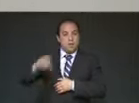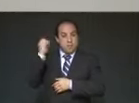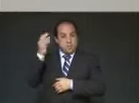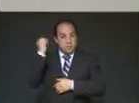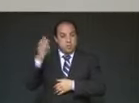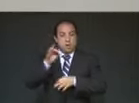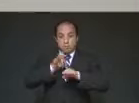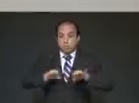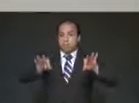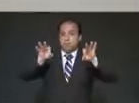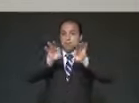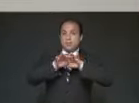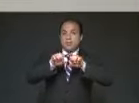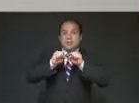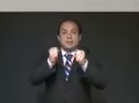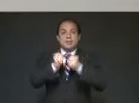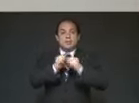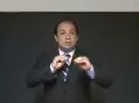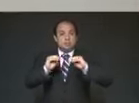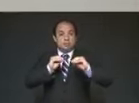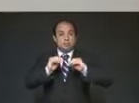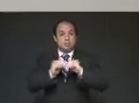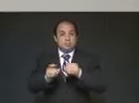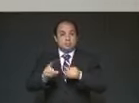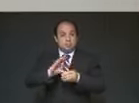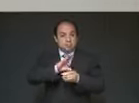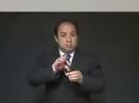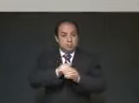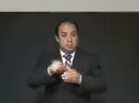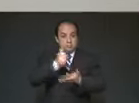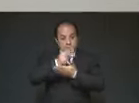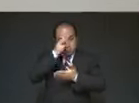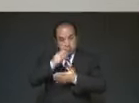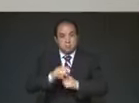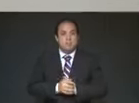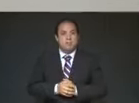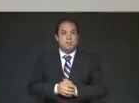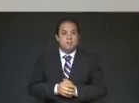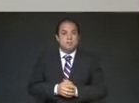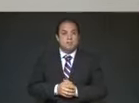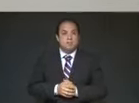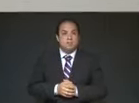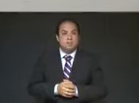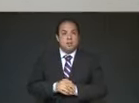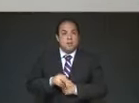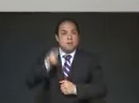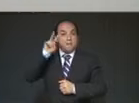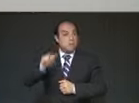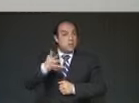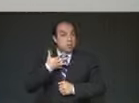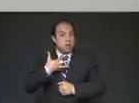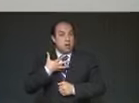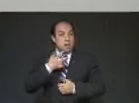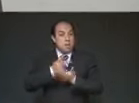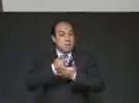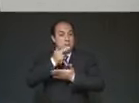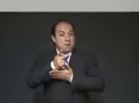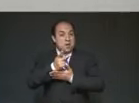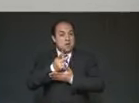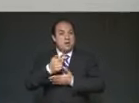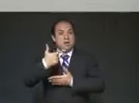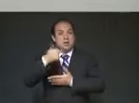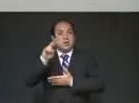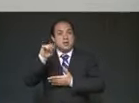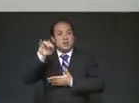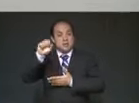el Sistema de Movilidad Integral de la Ciudad de México, pues efectivamente tenemos el récord Guinness de la línea